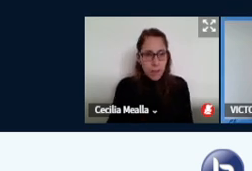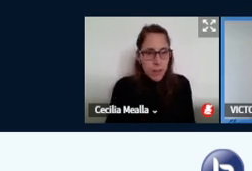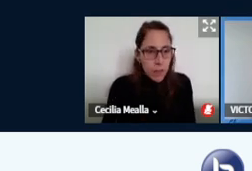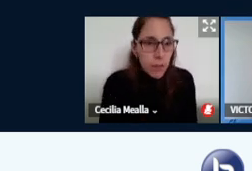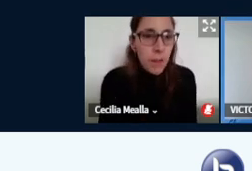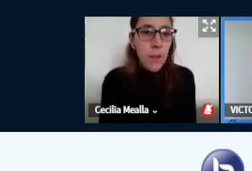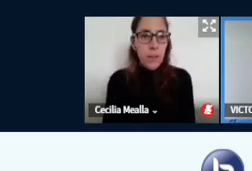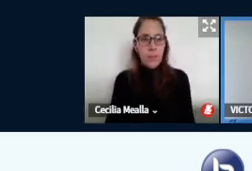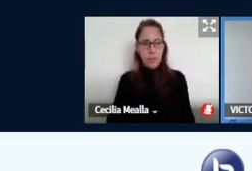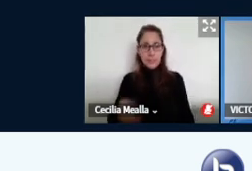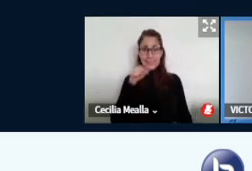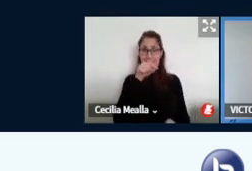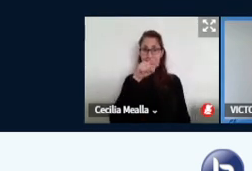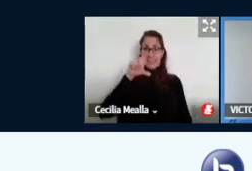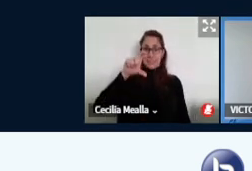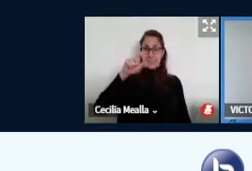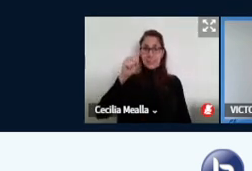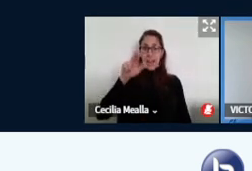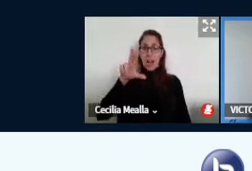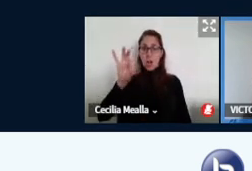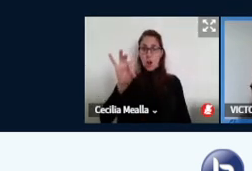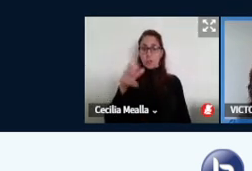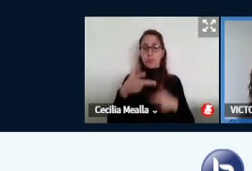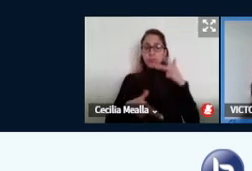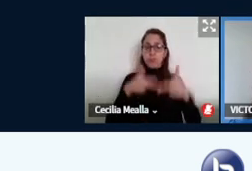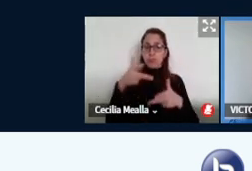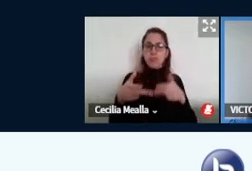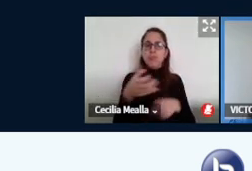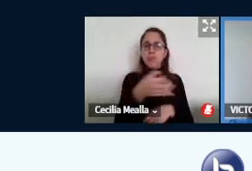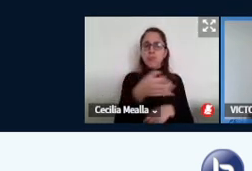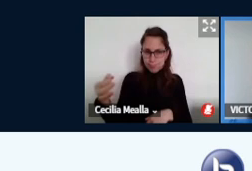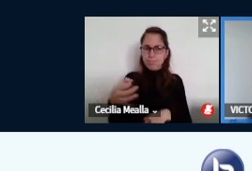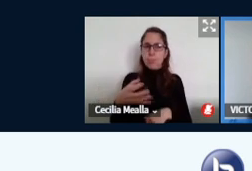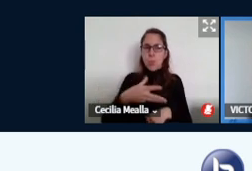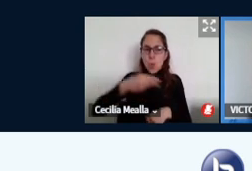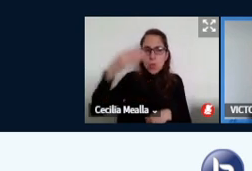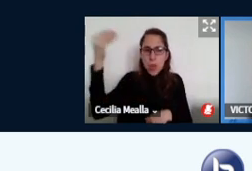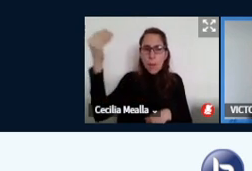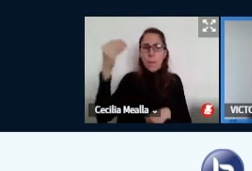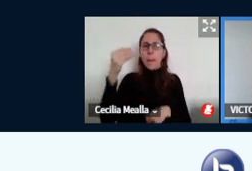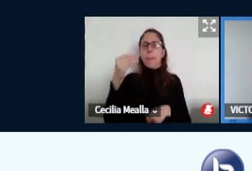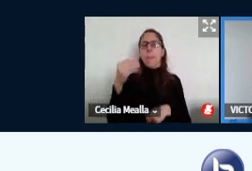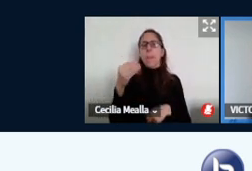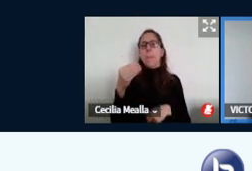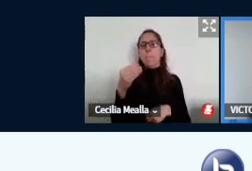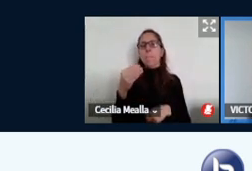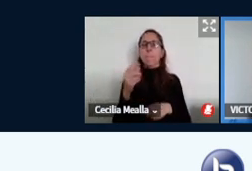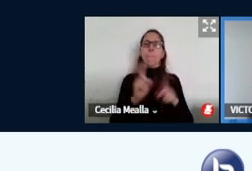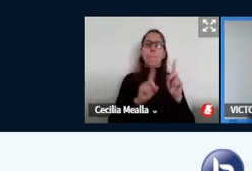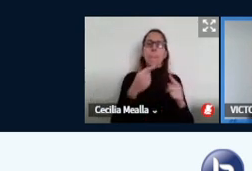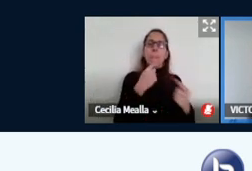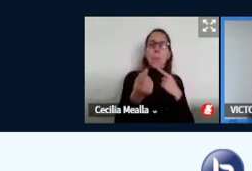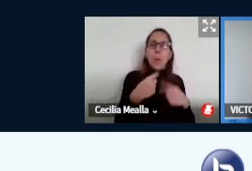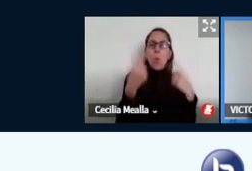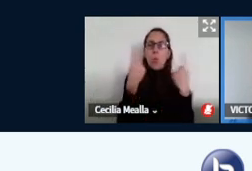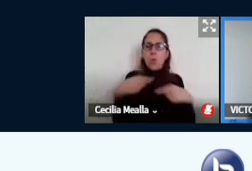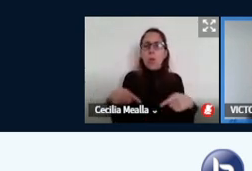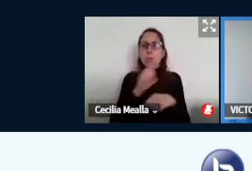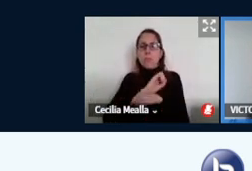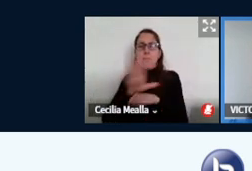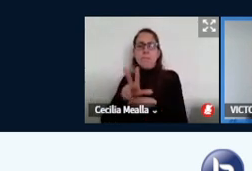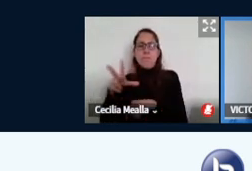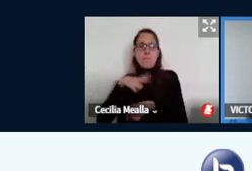Sí, ahí lo que dice Caro es cierto. Muchas veces consultan y les llegan a mensajería interna o al